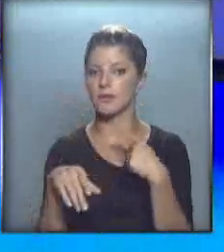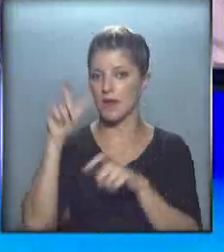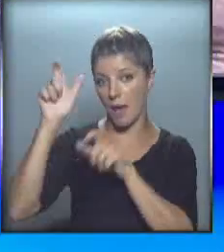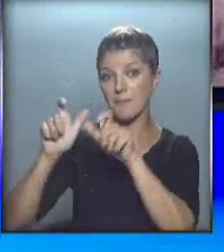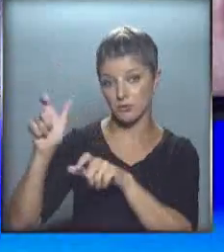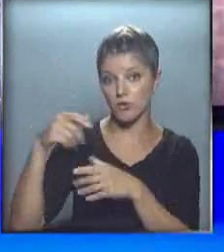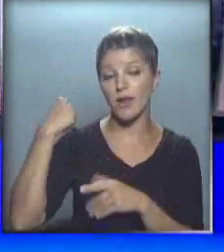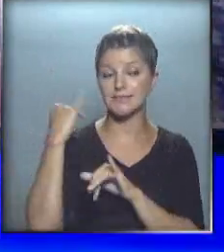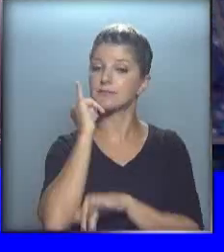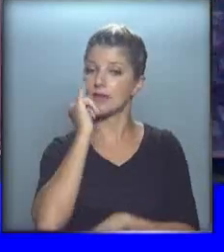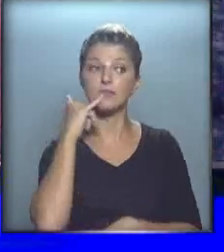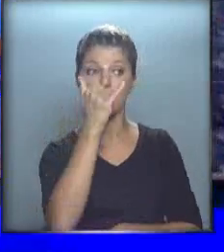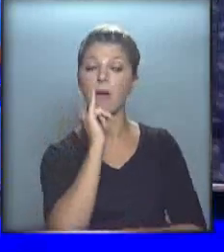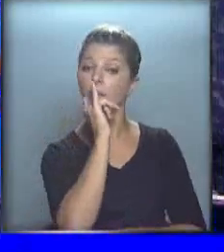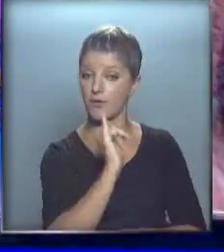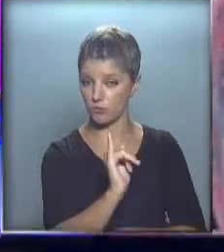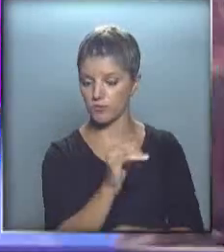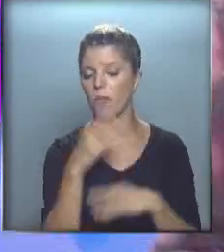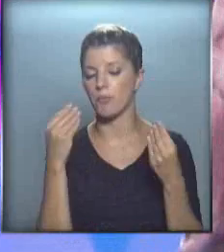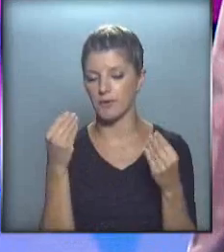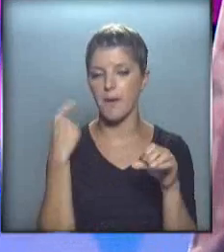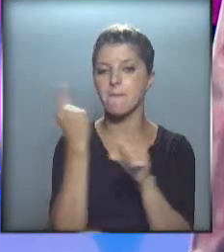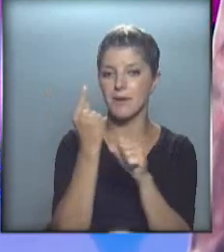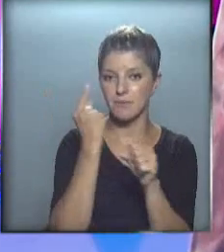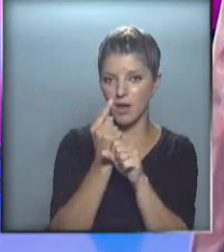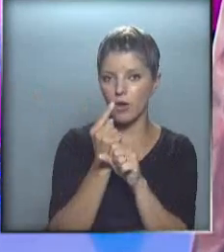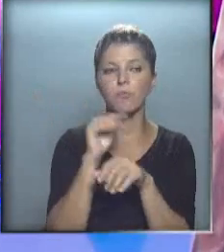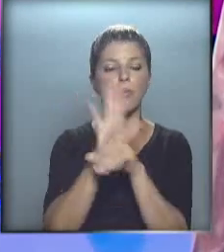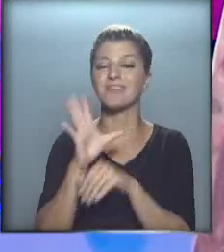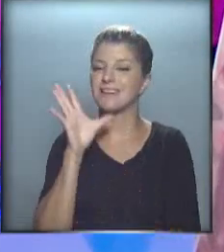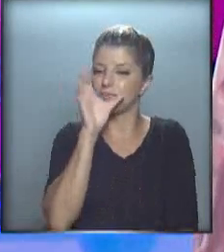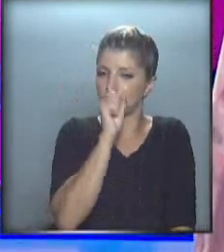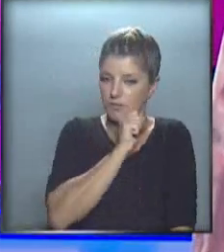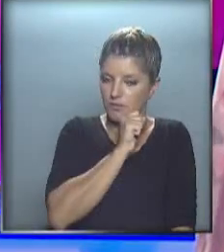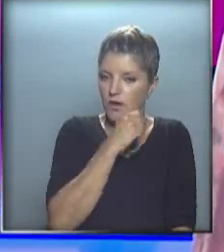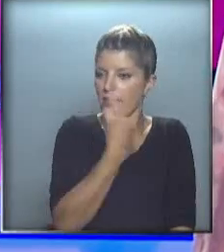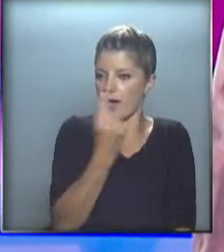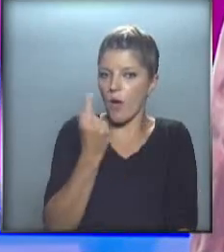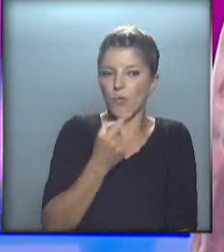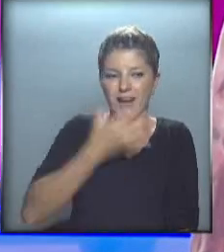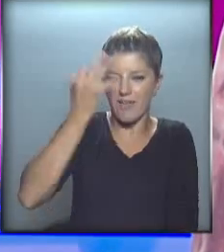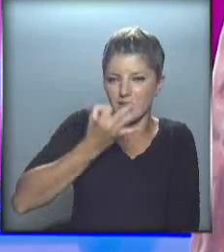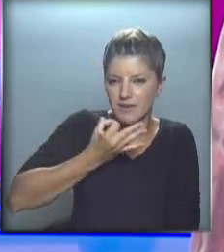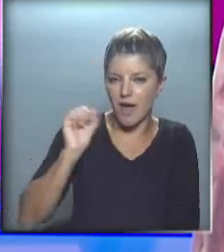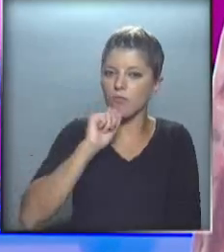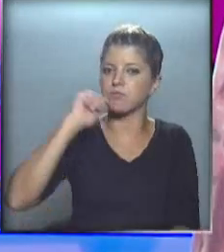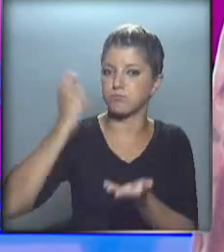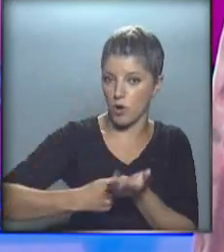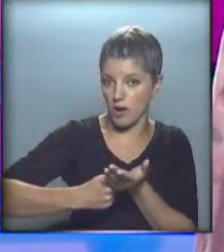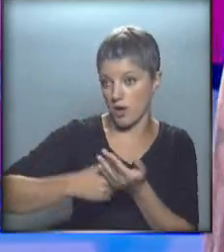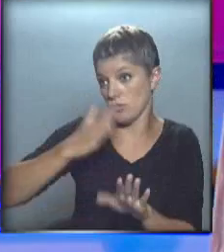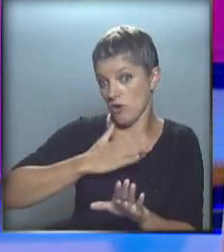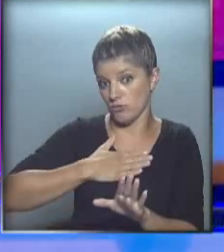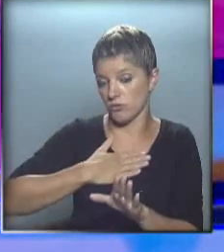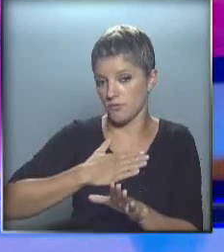a la Defensoría del Público, ¿no? Porque principalmente se daña mucho la intimidad, la privacidad, la dignidad, sobre todo del ser humano y de nosotros, ¿no?